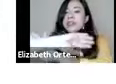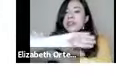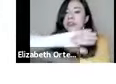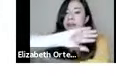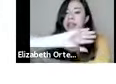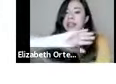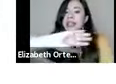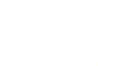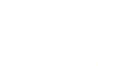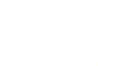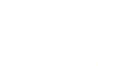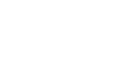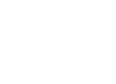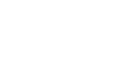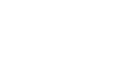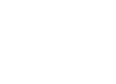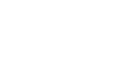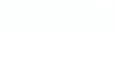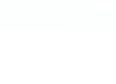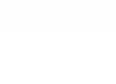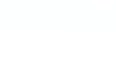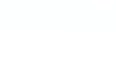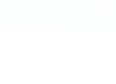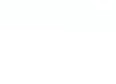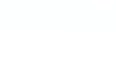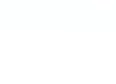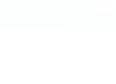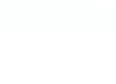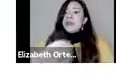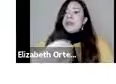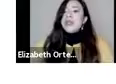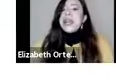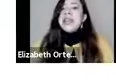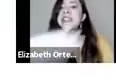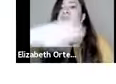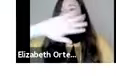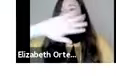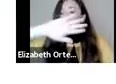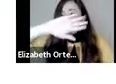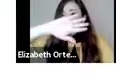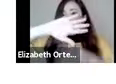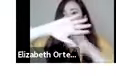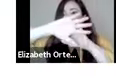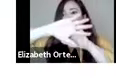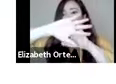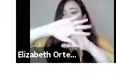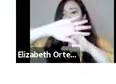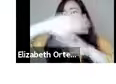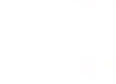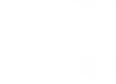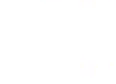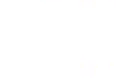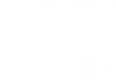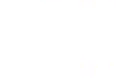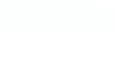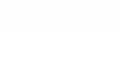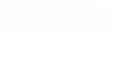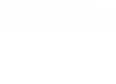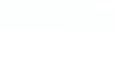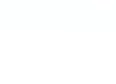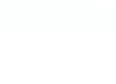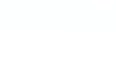brazo se dobla y se mantiene también cruzando el cuerpo a la altura de los hombros. Es importante que la mano, por ejemplo, sí cubra parte